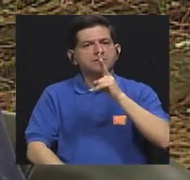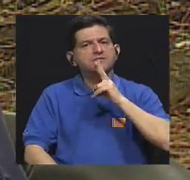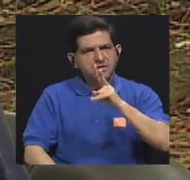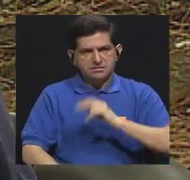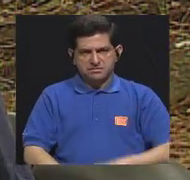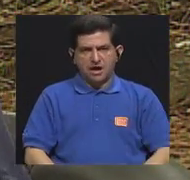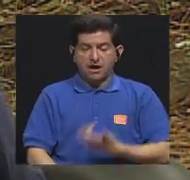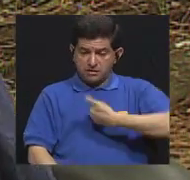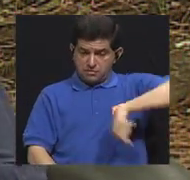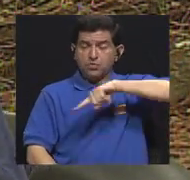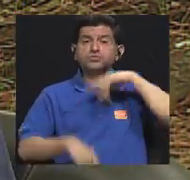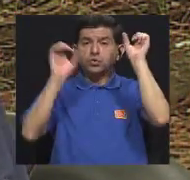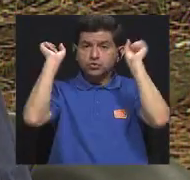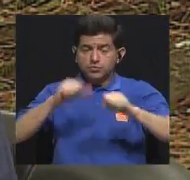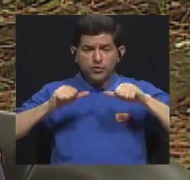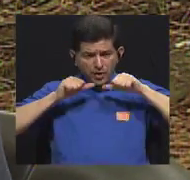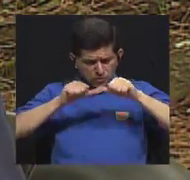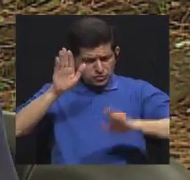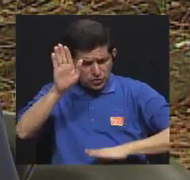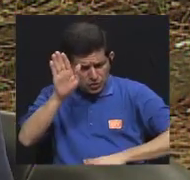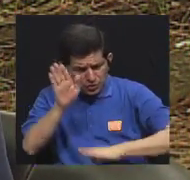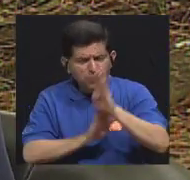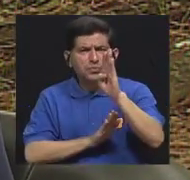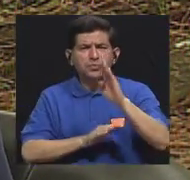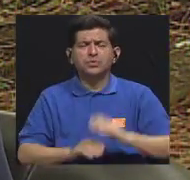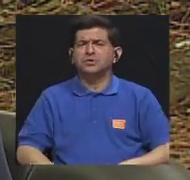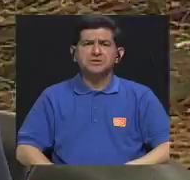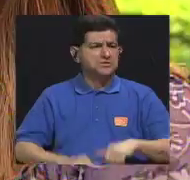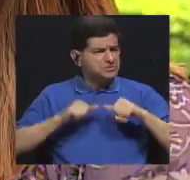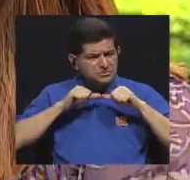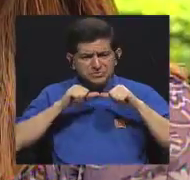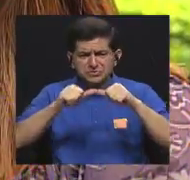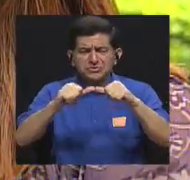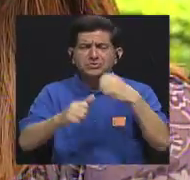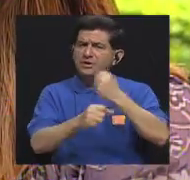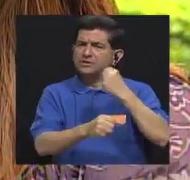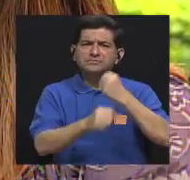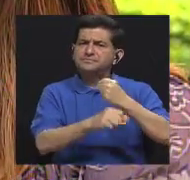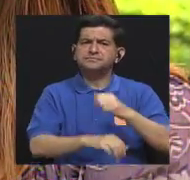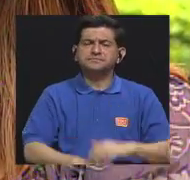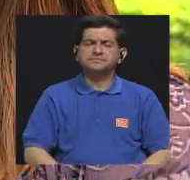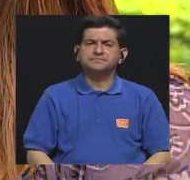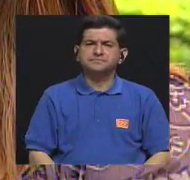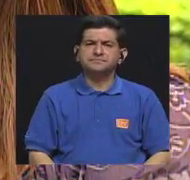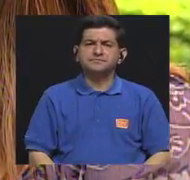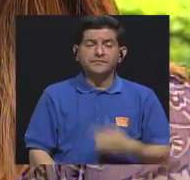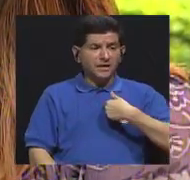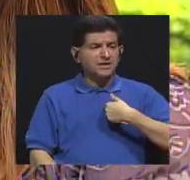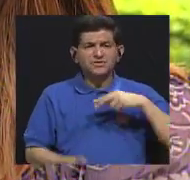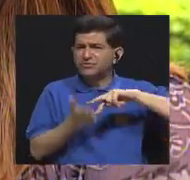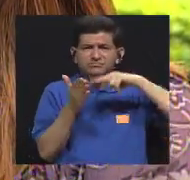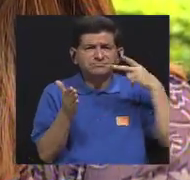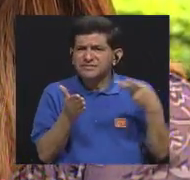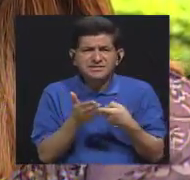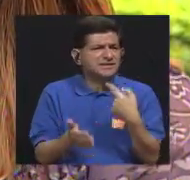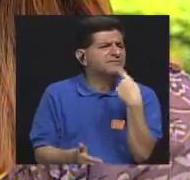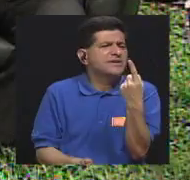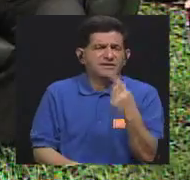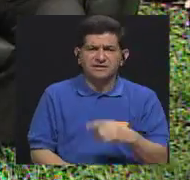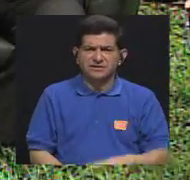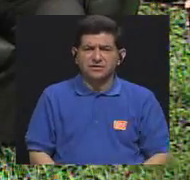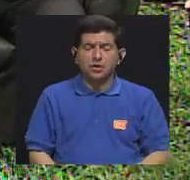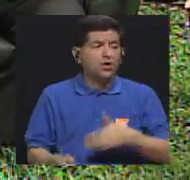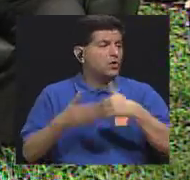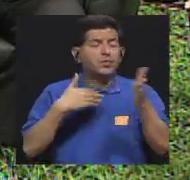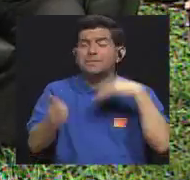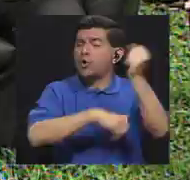realmente nosotros podemos seguirnos desarrollando todo el tiempo en lo que hacemos. O sea, ¿qué quiero decir con esto? No importa